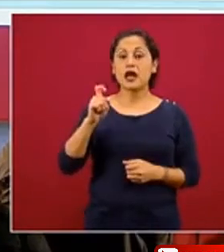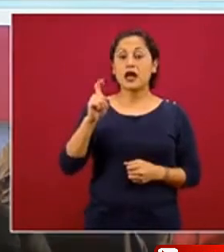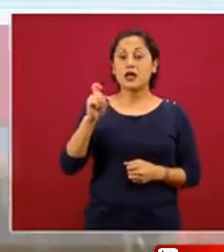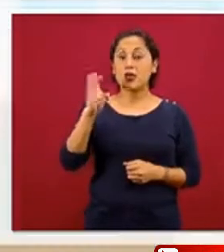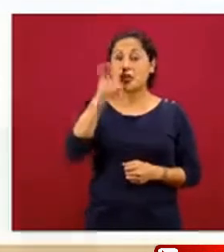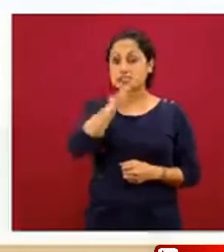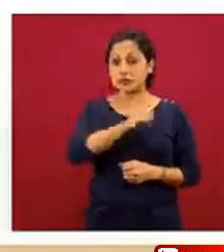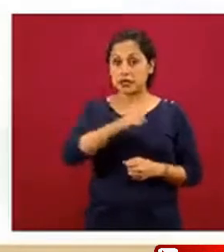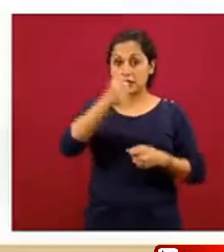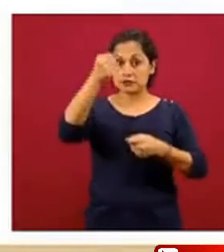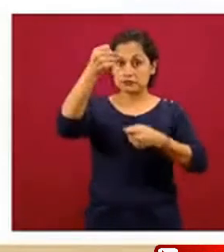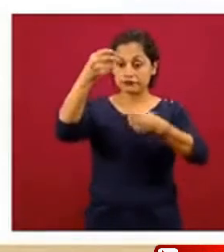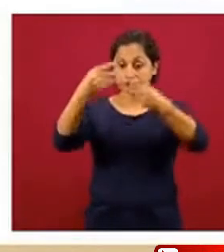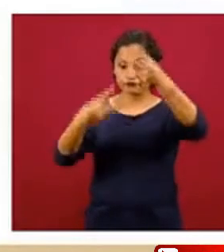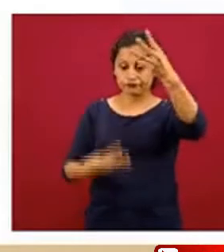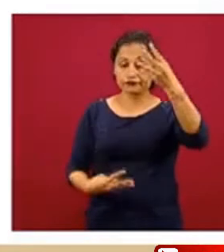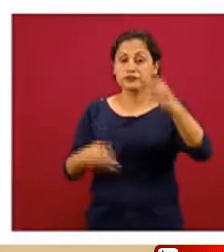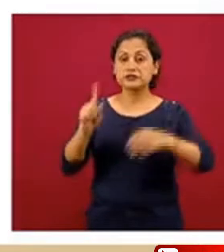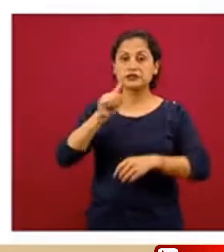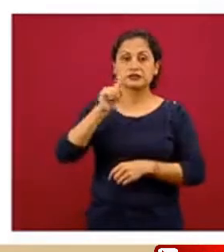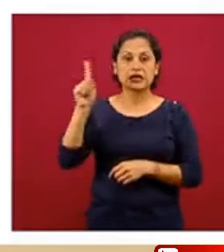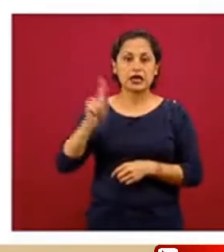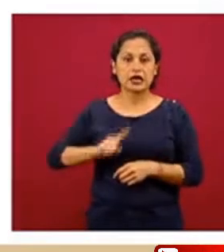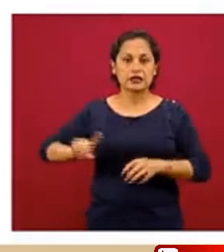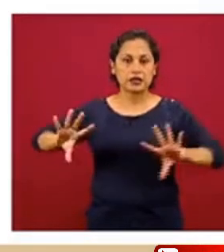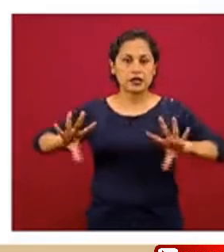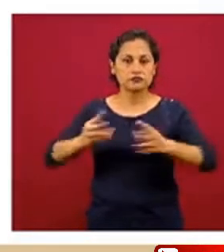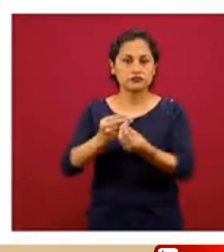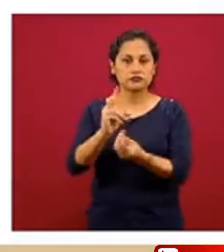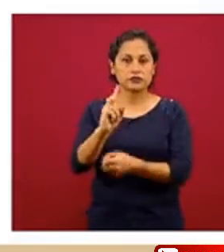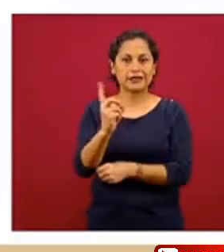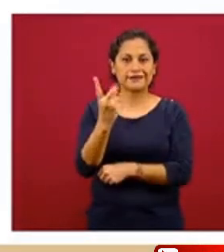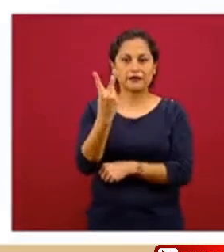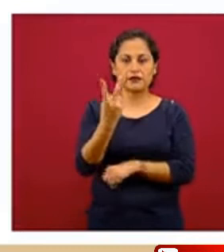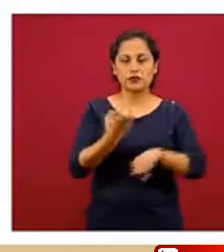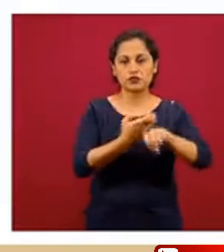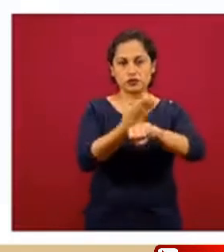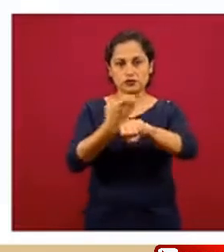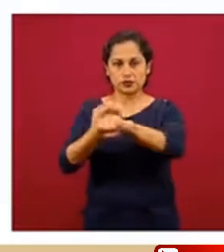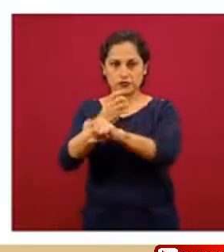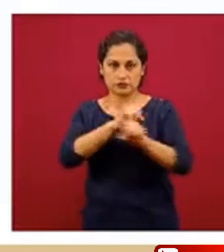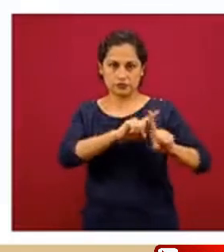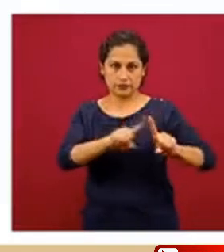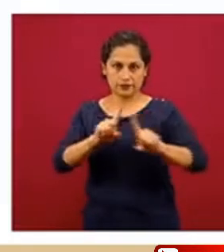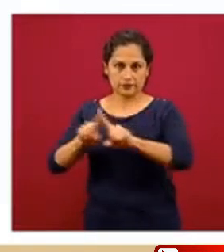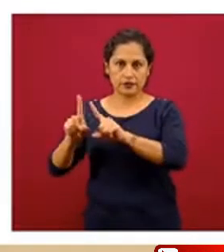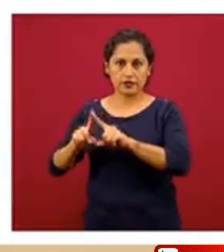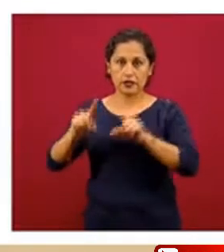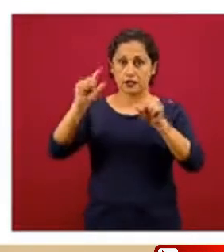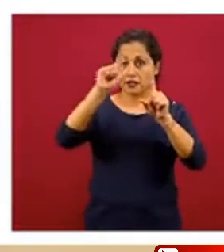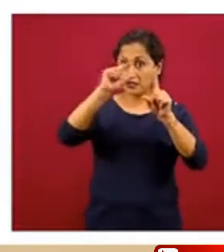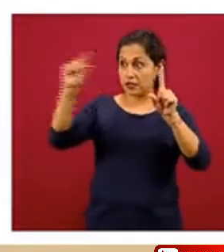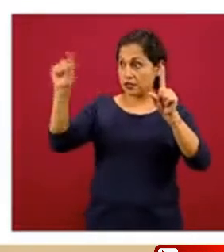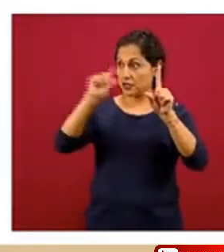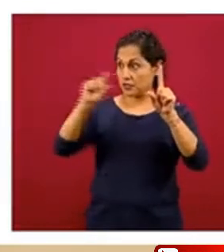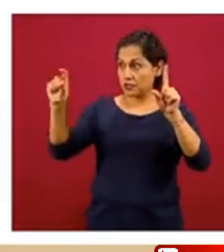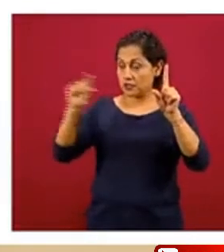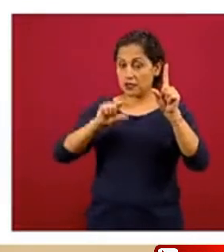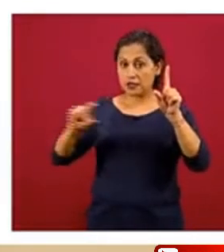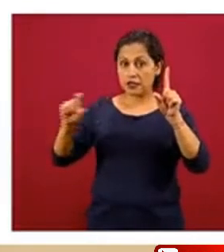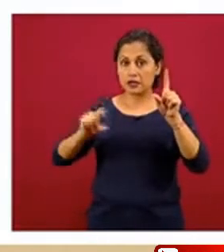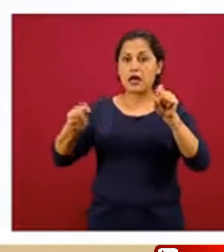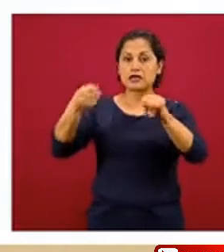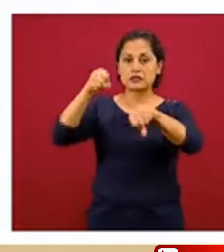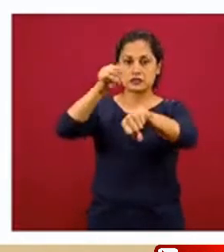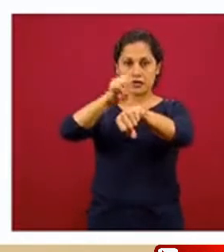a Zacatecas, los 32 estados de la República, y en cada una de las columnas están las semanas